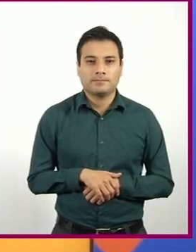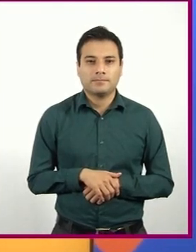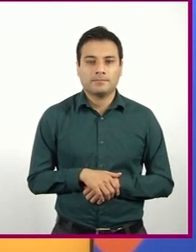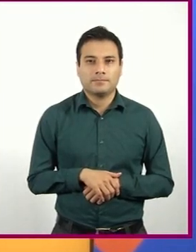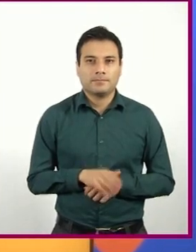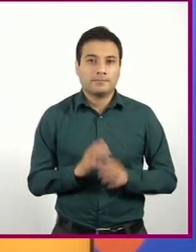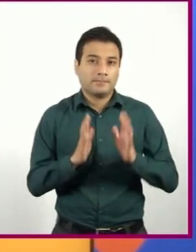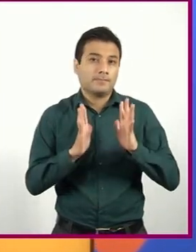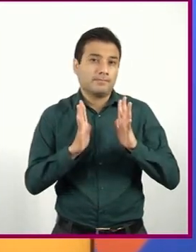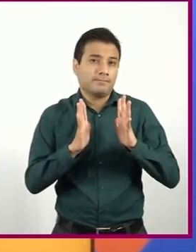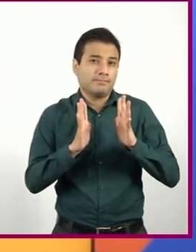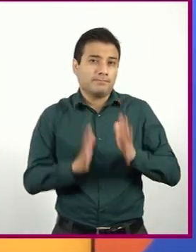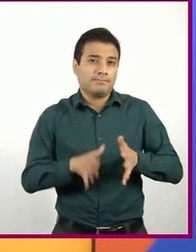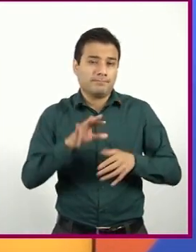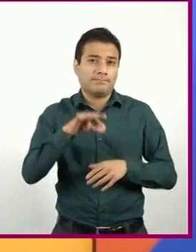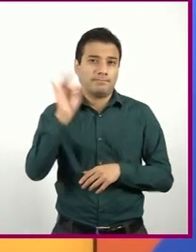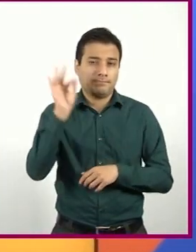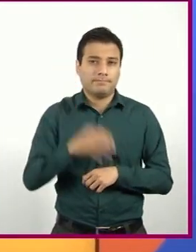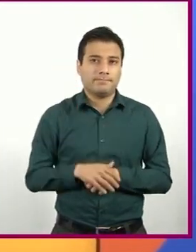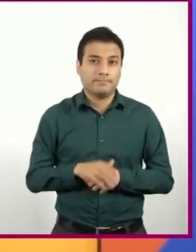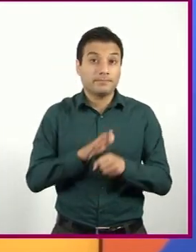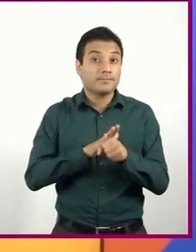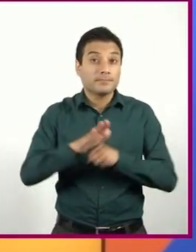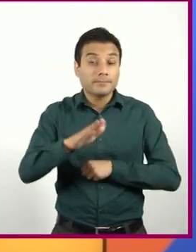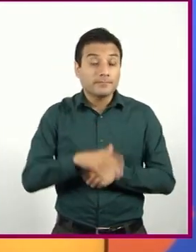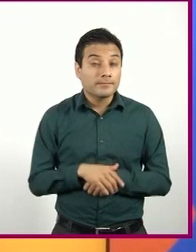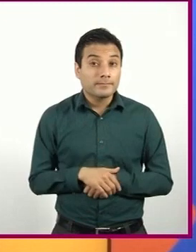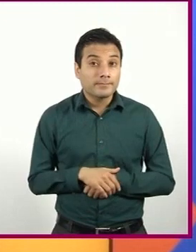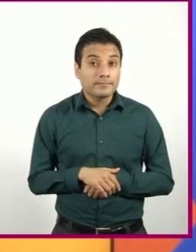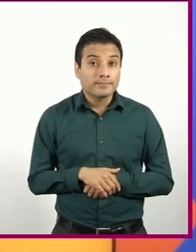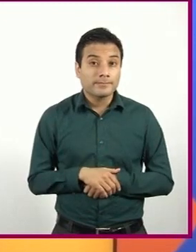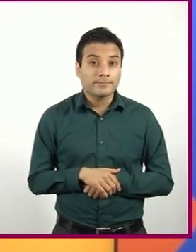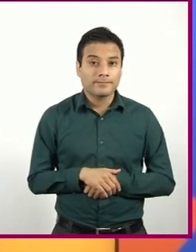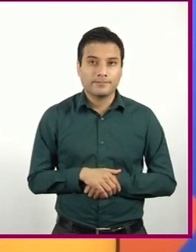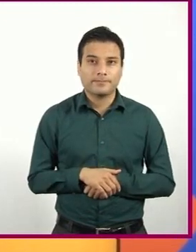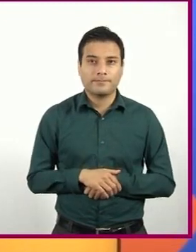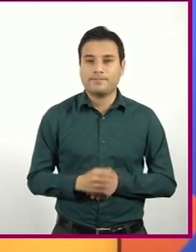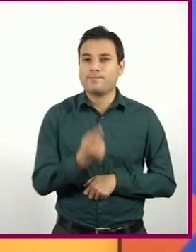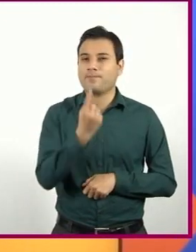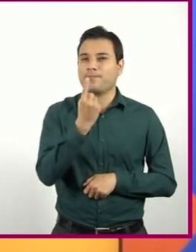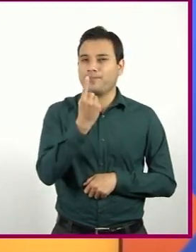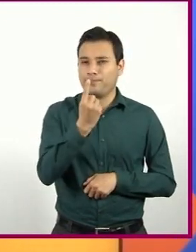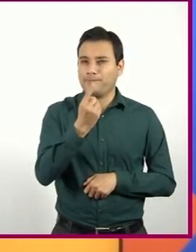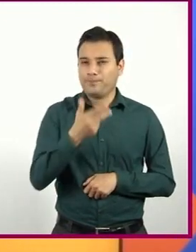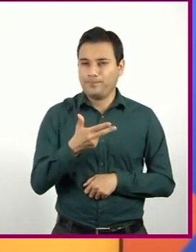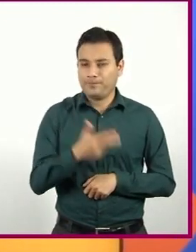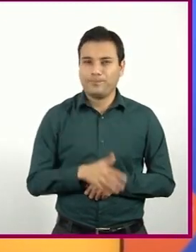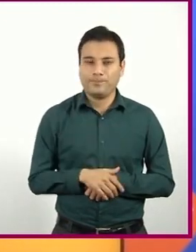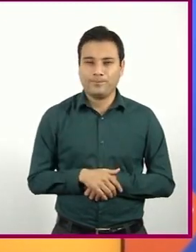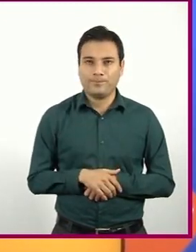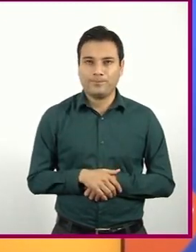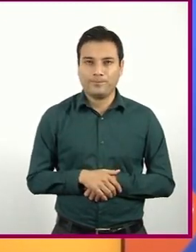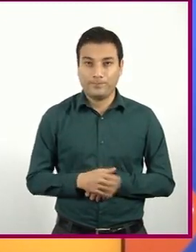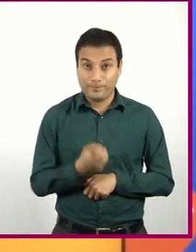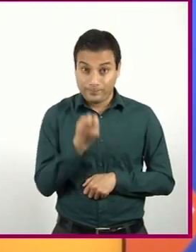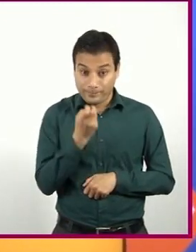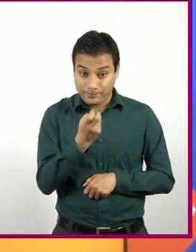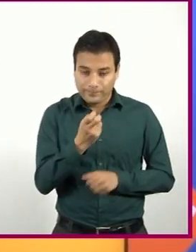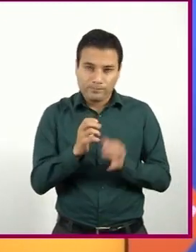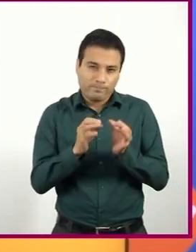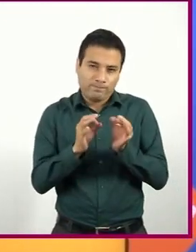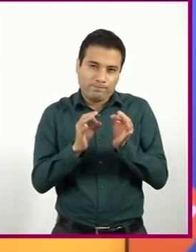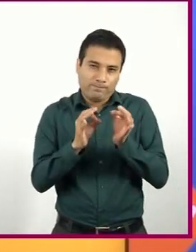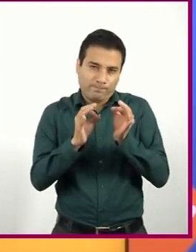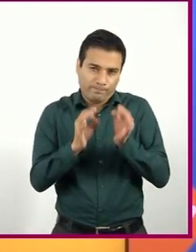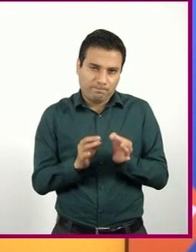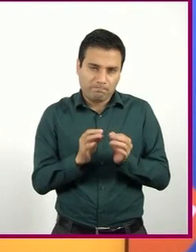Y ya la encontré. La fracción es correspondiente a los octavos. Este espacio corresponde a la